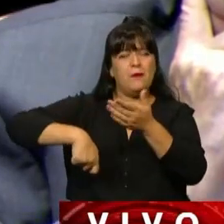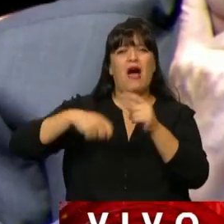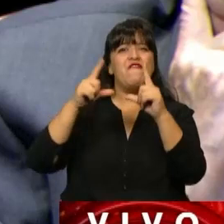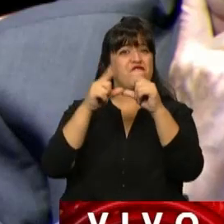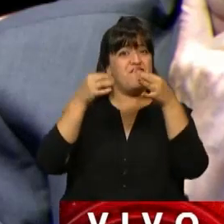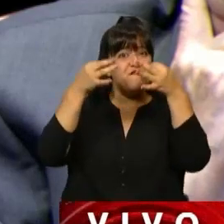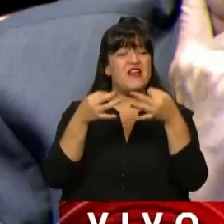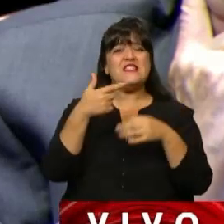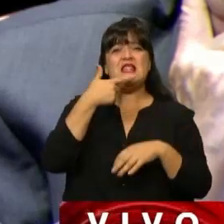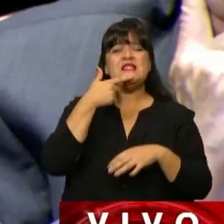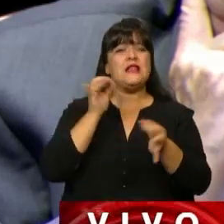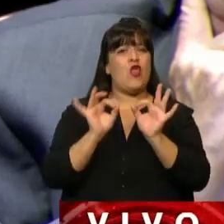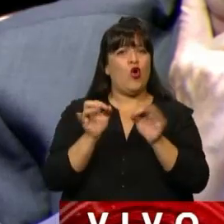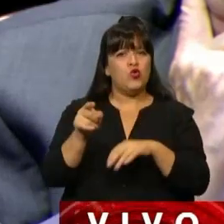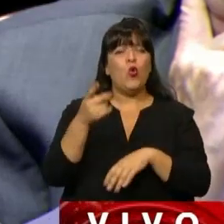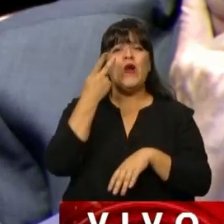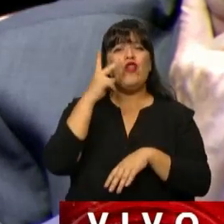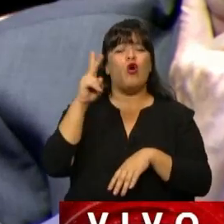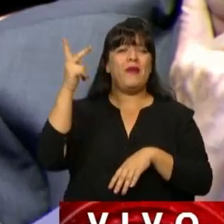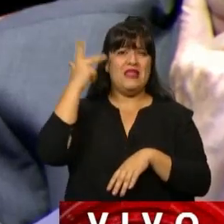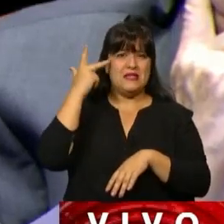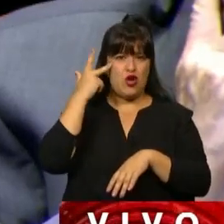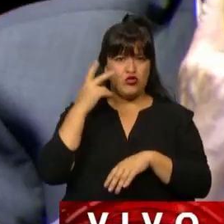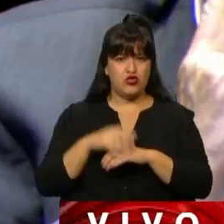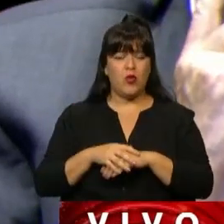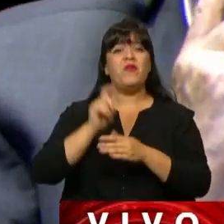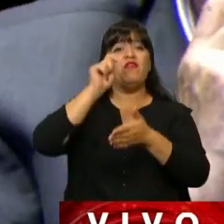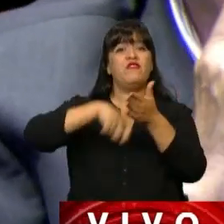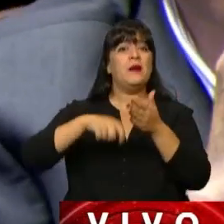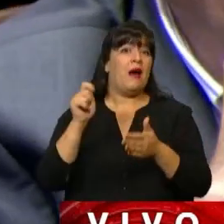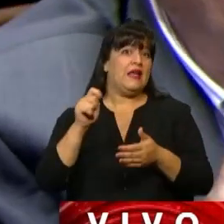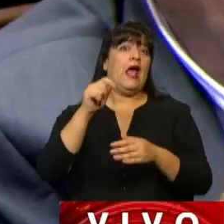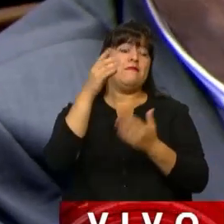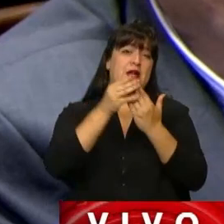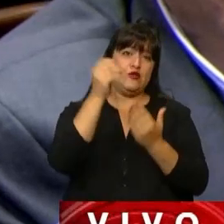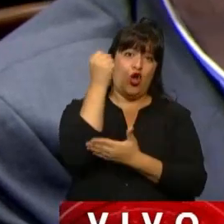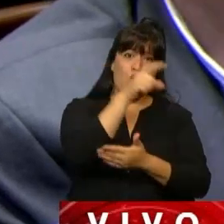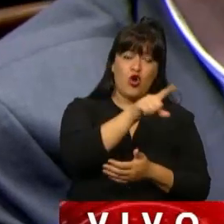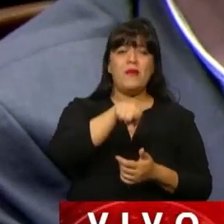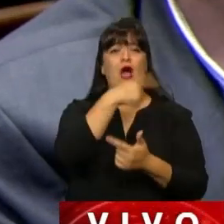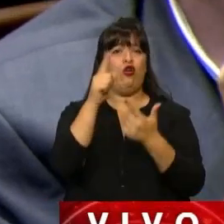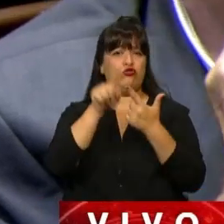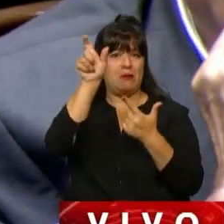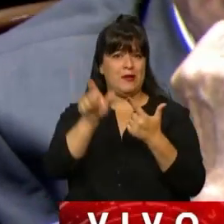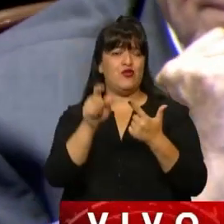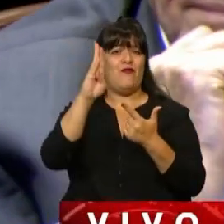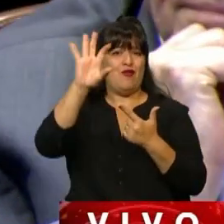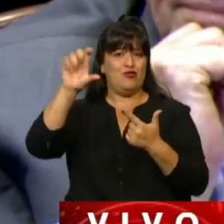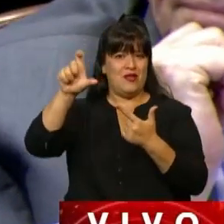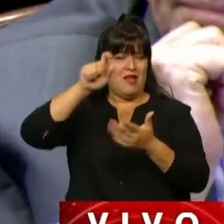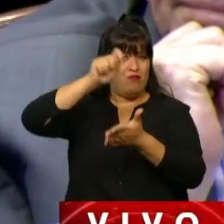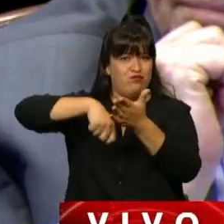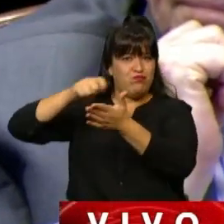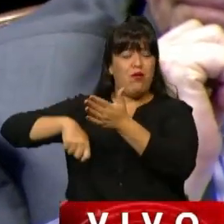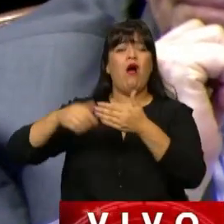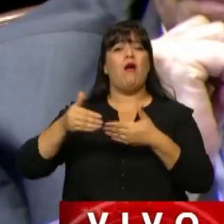fecha? 17 de octubre de 2018, en la firma de Duhovny Sandleris, pidiendo otro monto en DEX, una